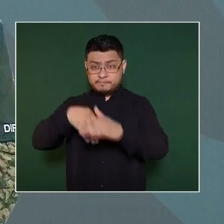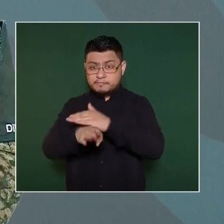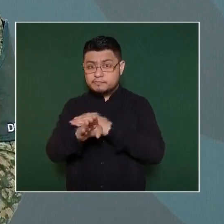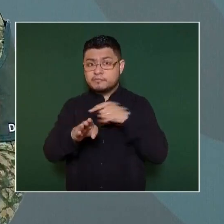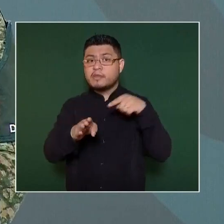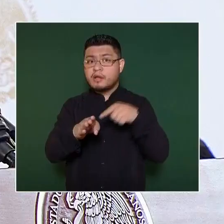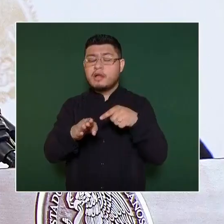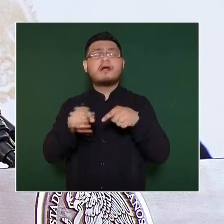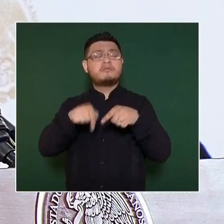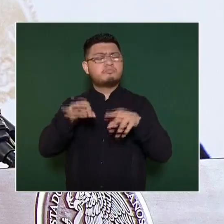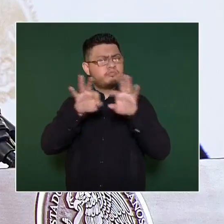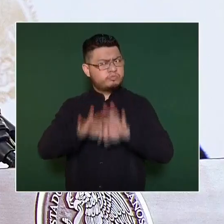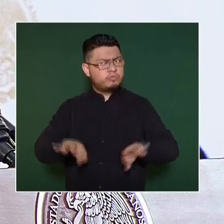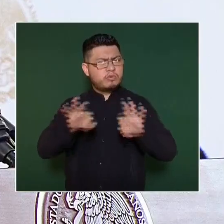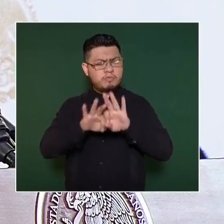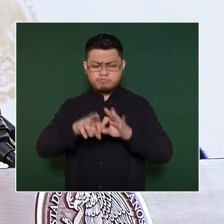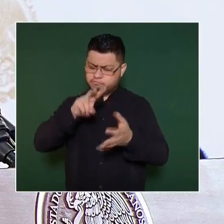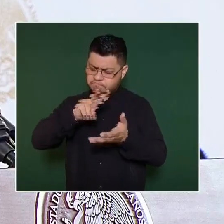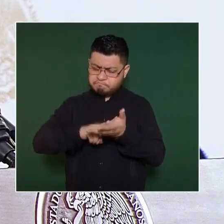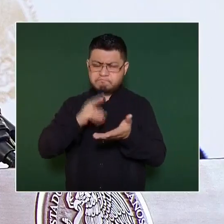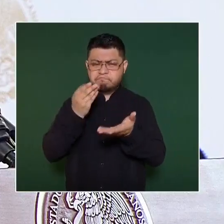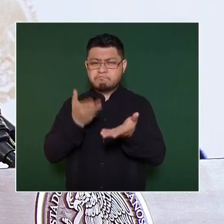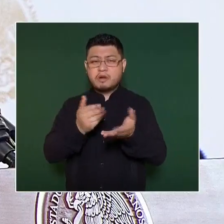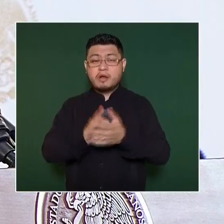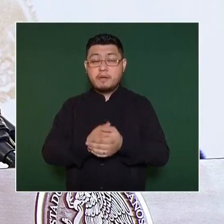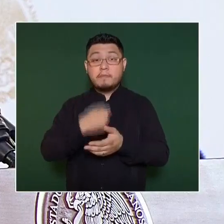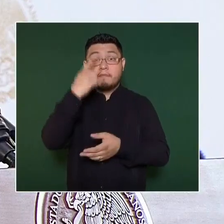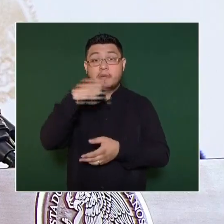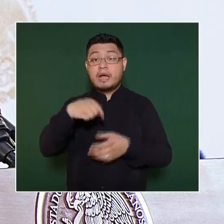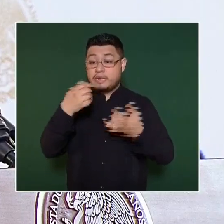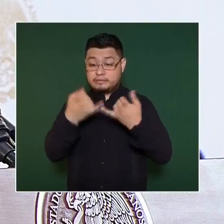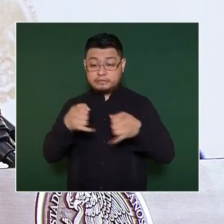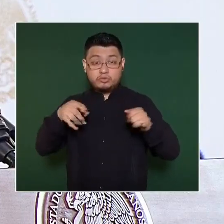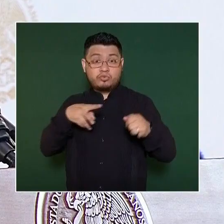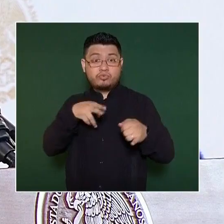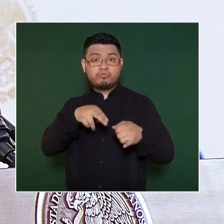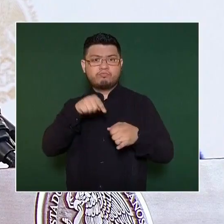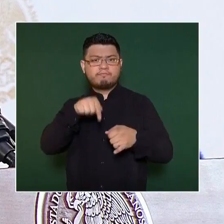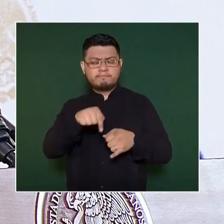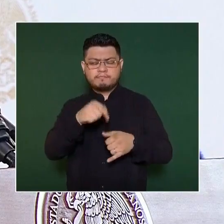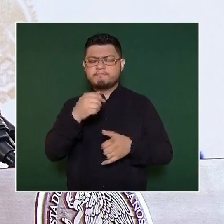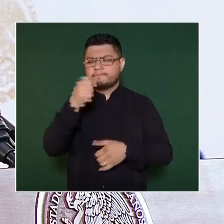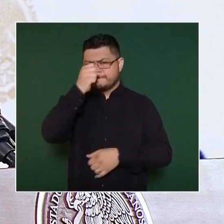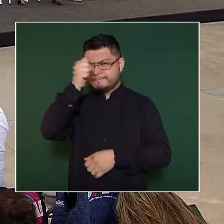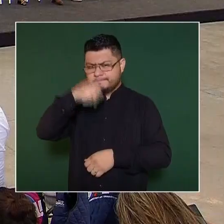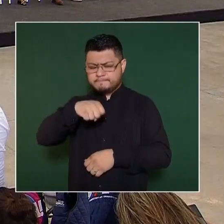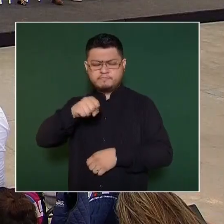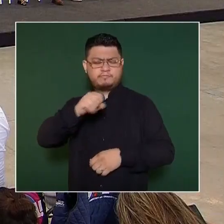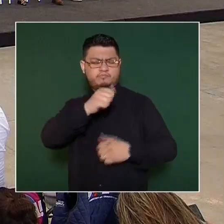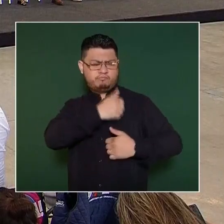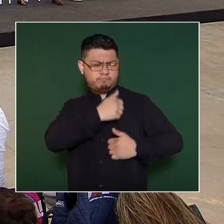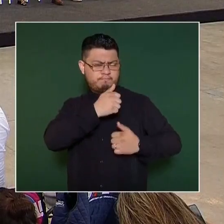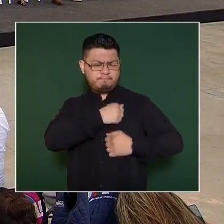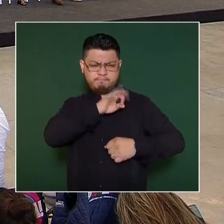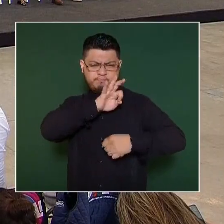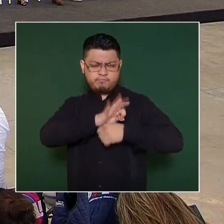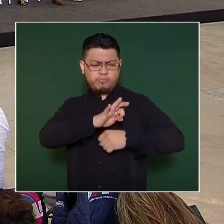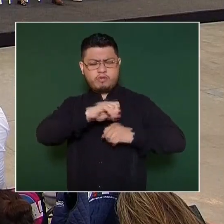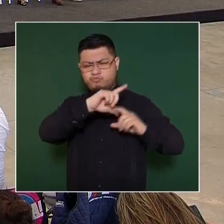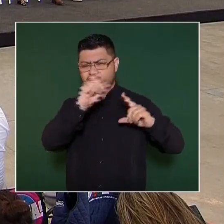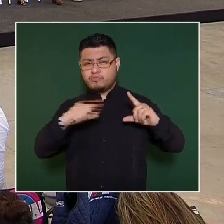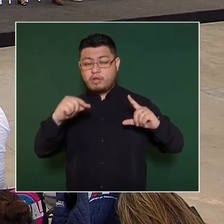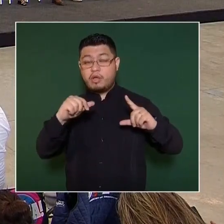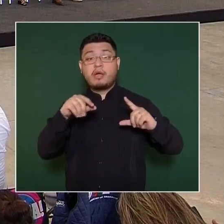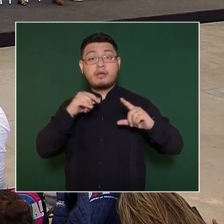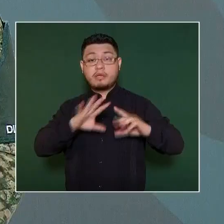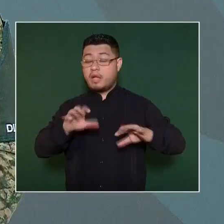prioridad también para el Tren Maya. Para efectos de la apertura del proyecto integral, la Secretaría de la Defensa Nacional ha dispuesto un